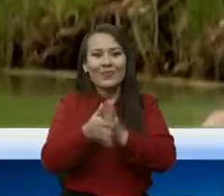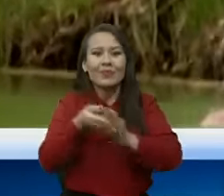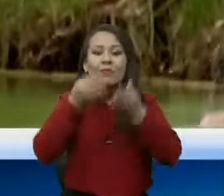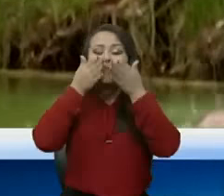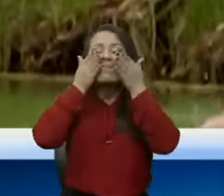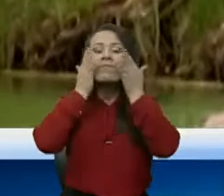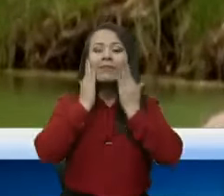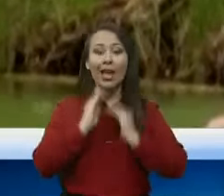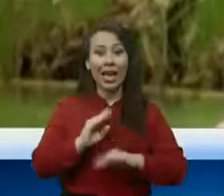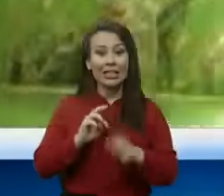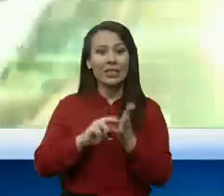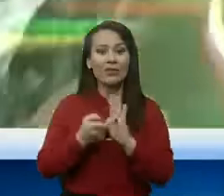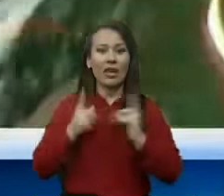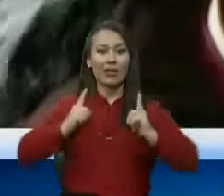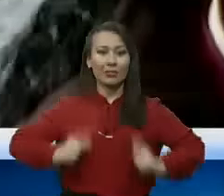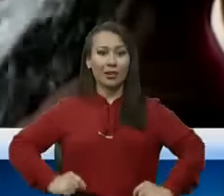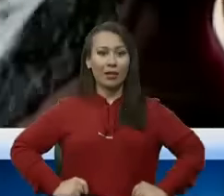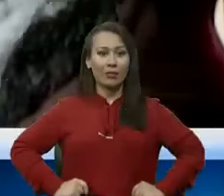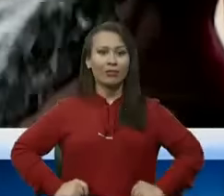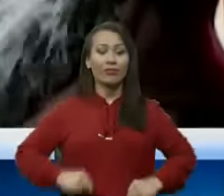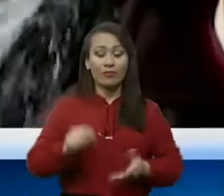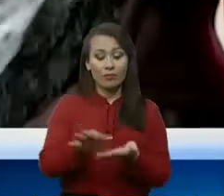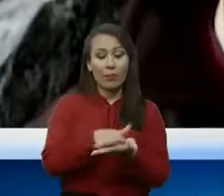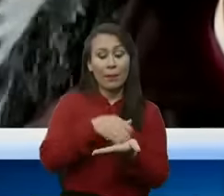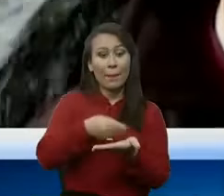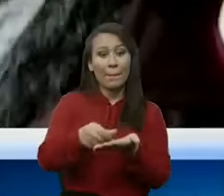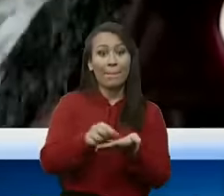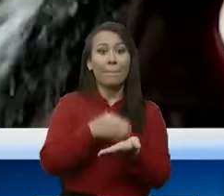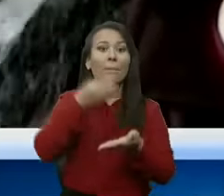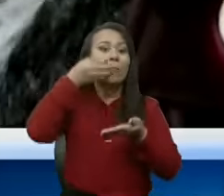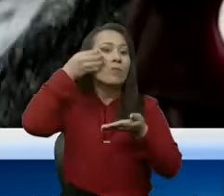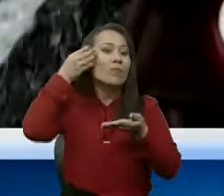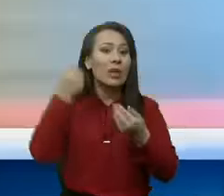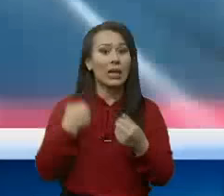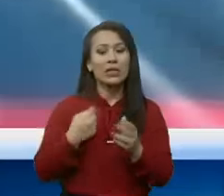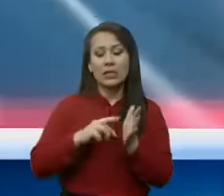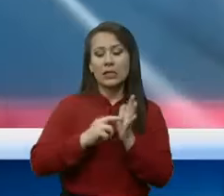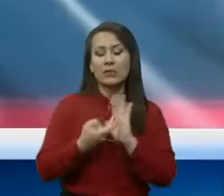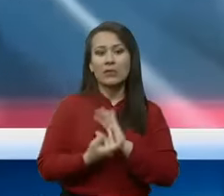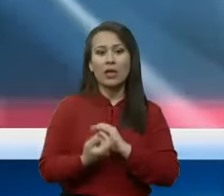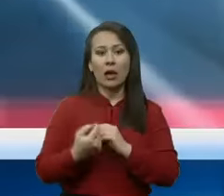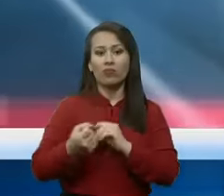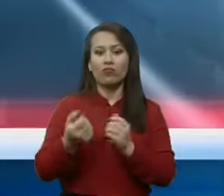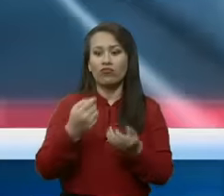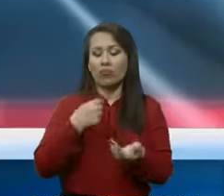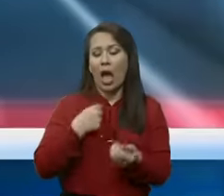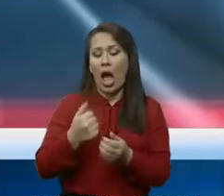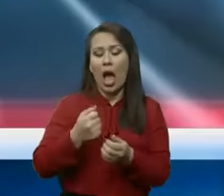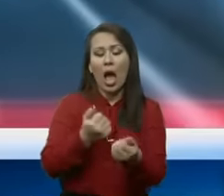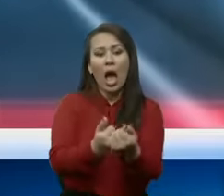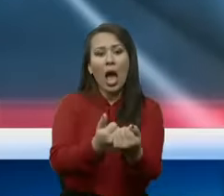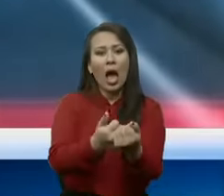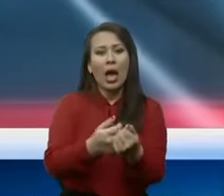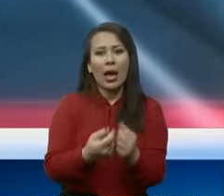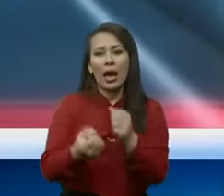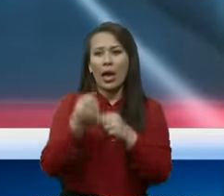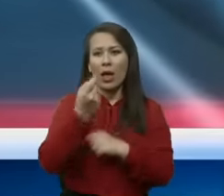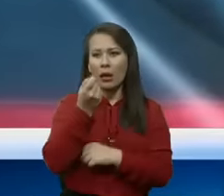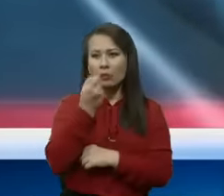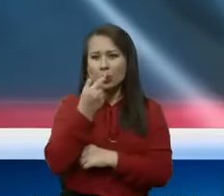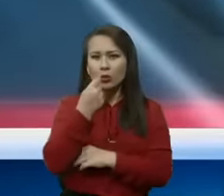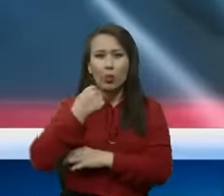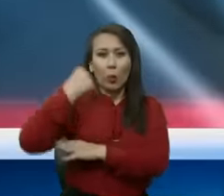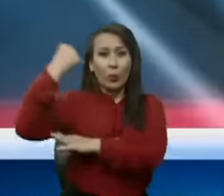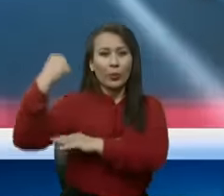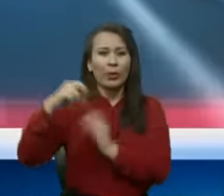cualidades medicinales tiene muchos minerales tiene hierro tiene azufre y proviene de las entrañas